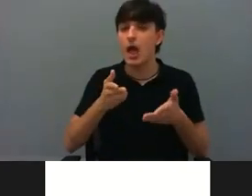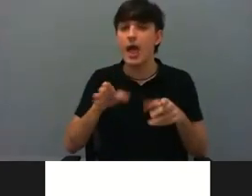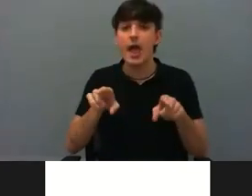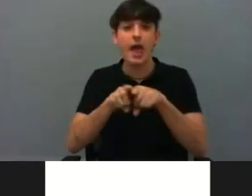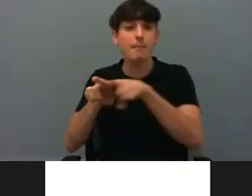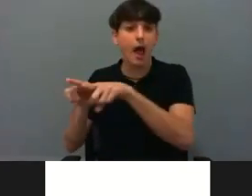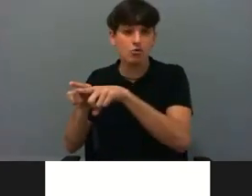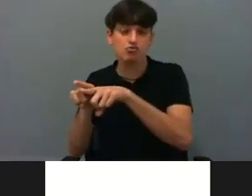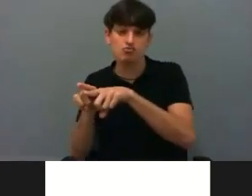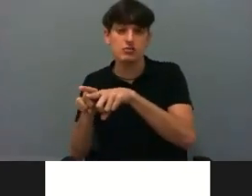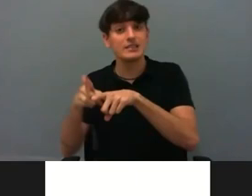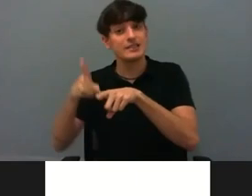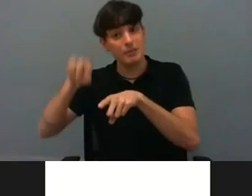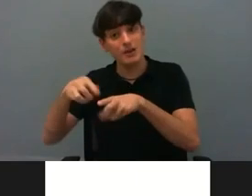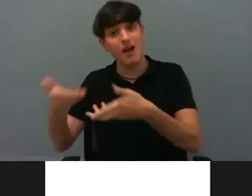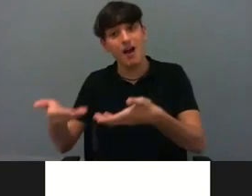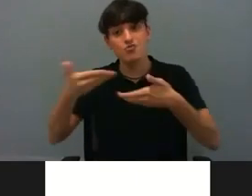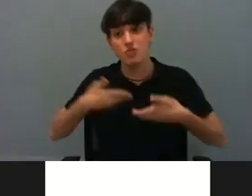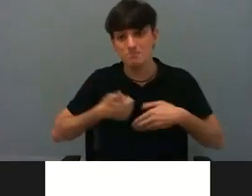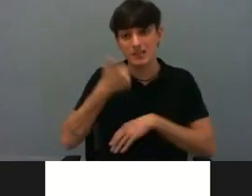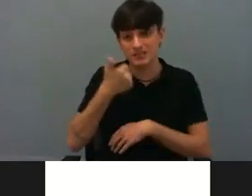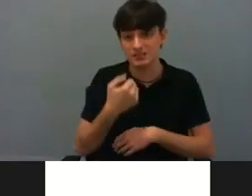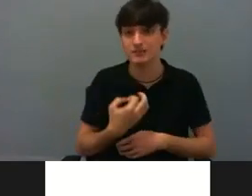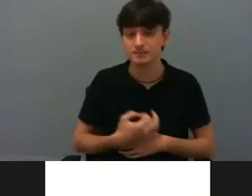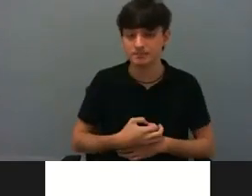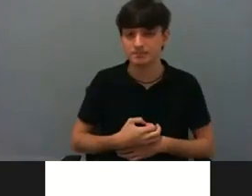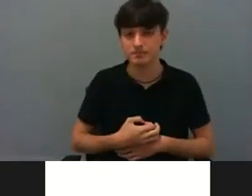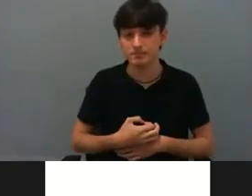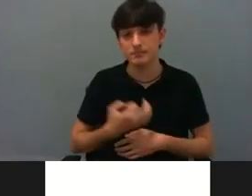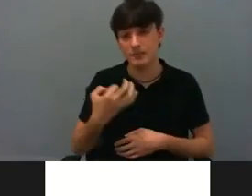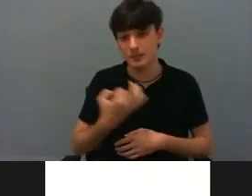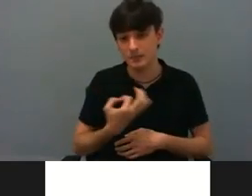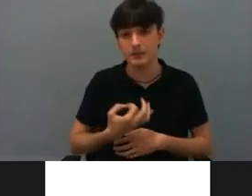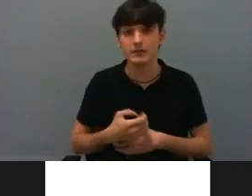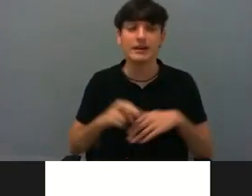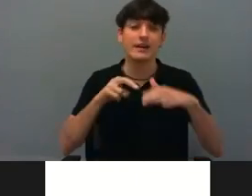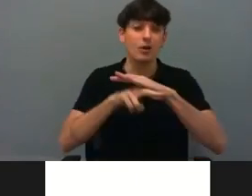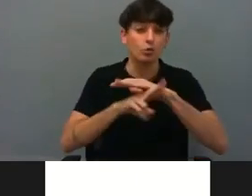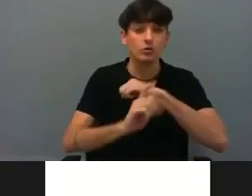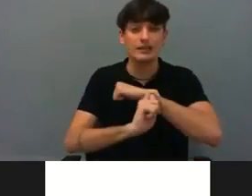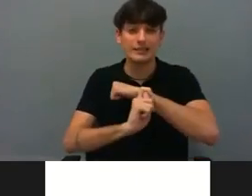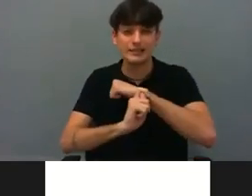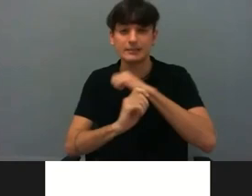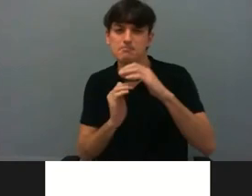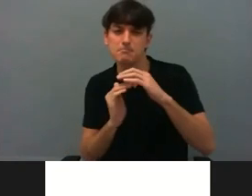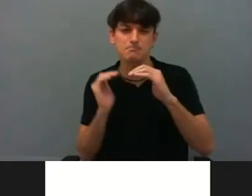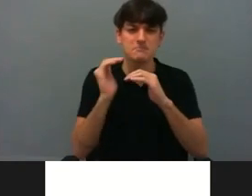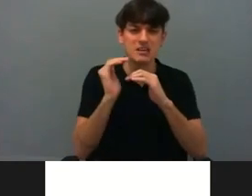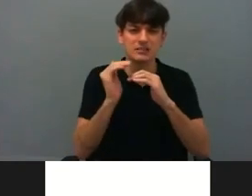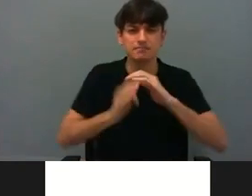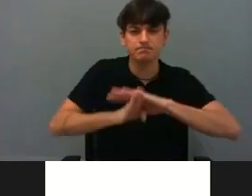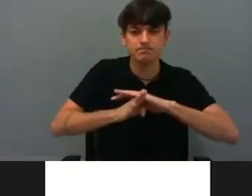implicar más con nosotras. Nuevos recursos y estrategias para salir adelante. Mi